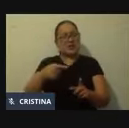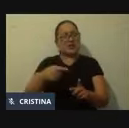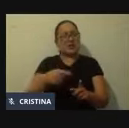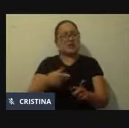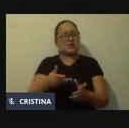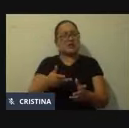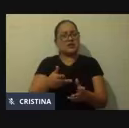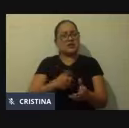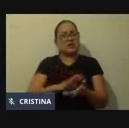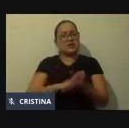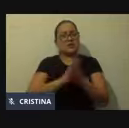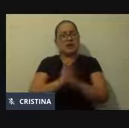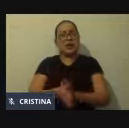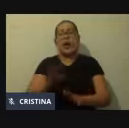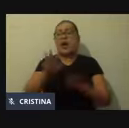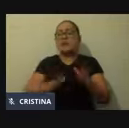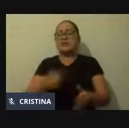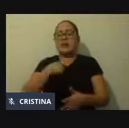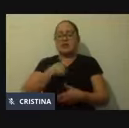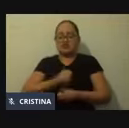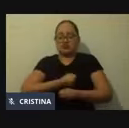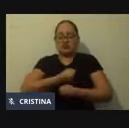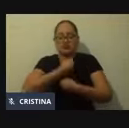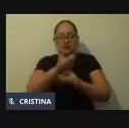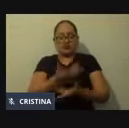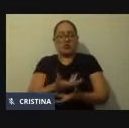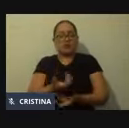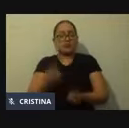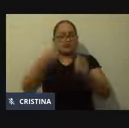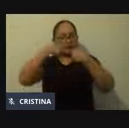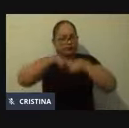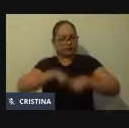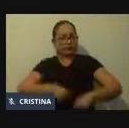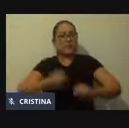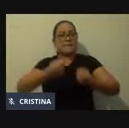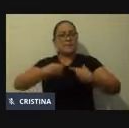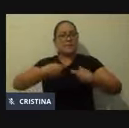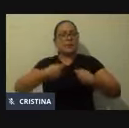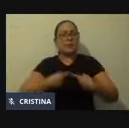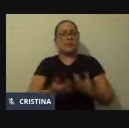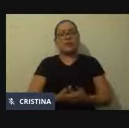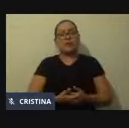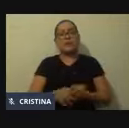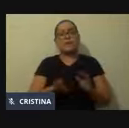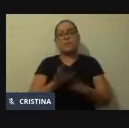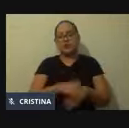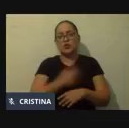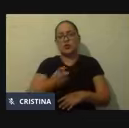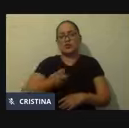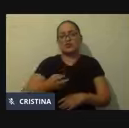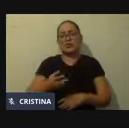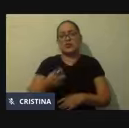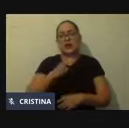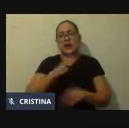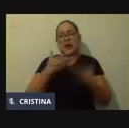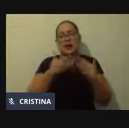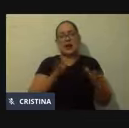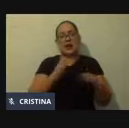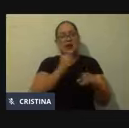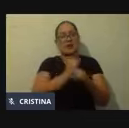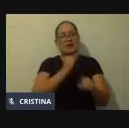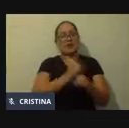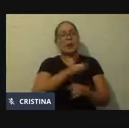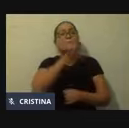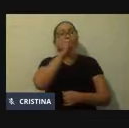de repente el bullying viene de adentro hacia adentro. Por eso acabo de crear una plataforma que se llama